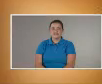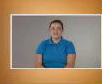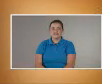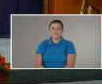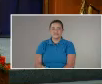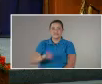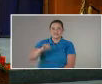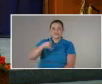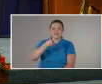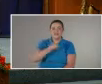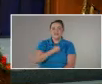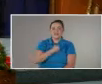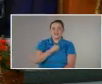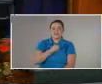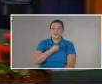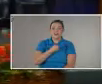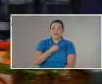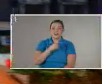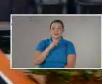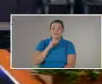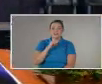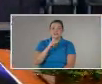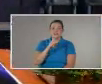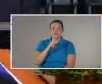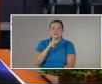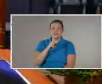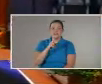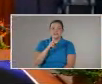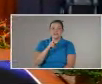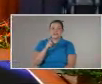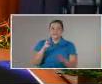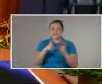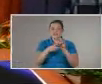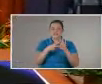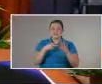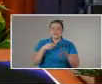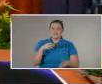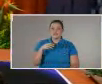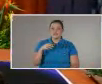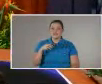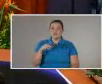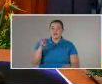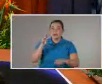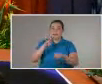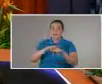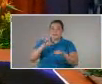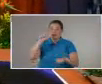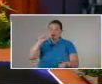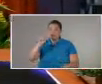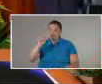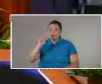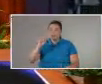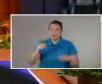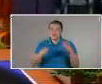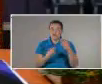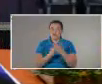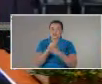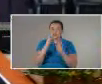Juan 11:35. El considerado el versículo más corto del Nuevo Testamento, porque algunos dicen que hay